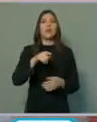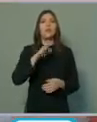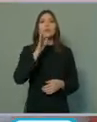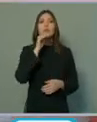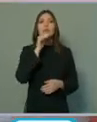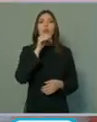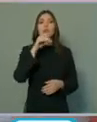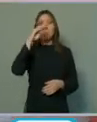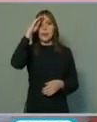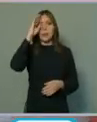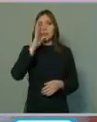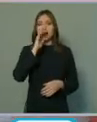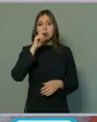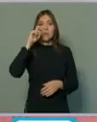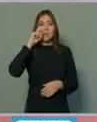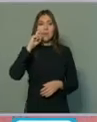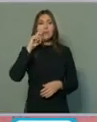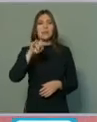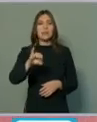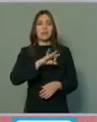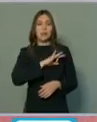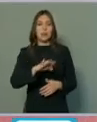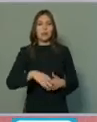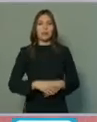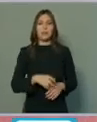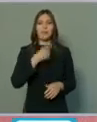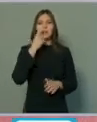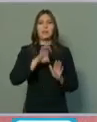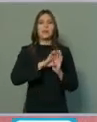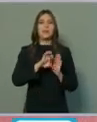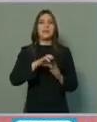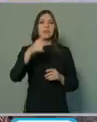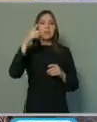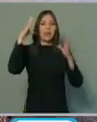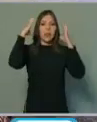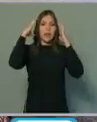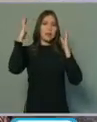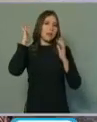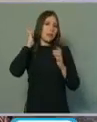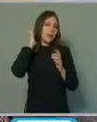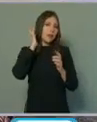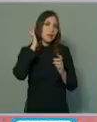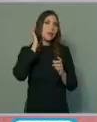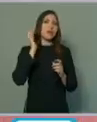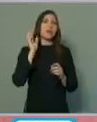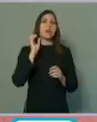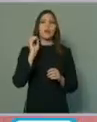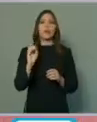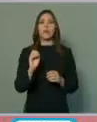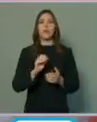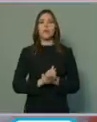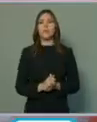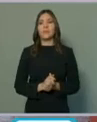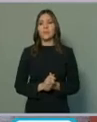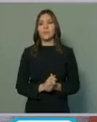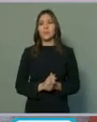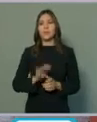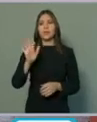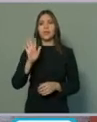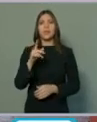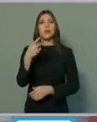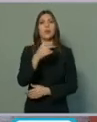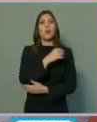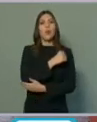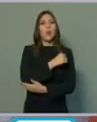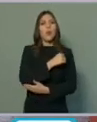ser eróticas o erógenas. Decías, la parte de atrás de la cabeza, la nuca, las coyunturas entre, a lo mejor hasta el